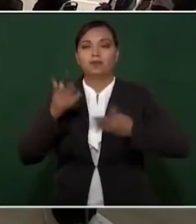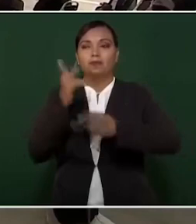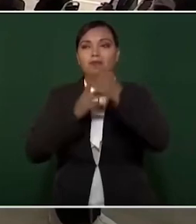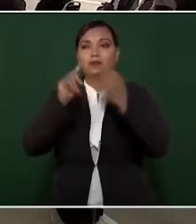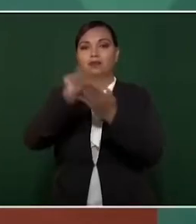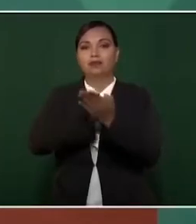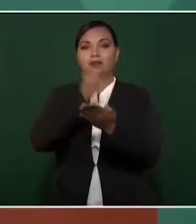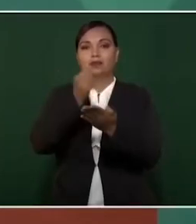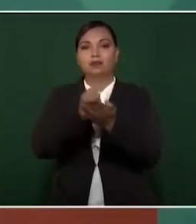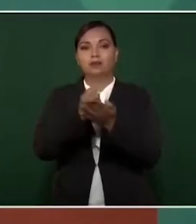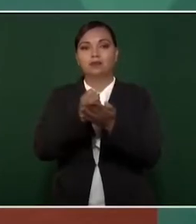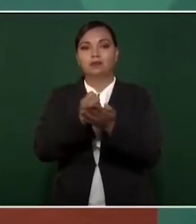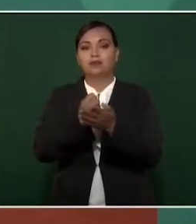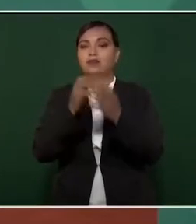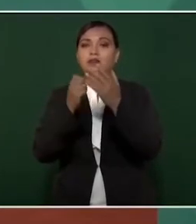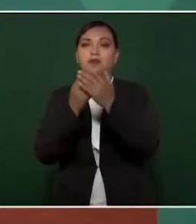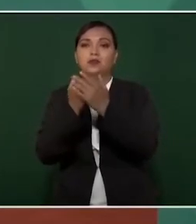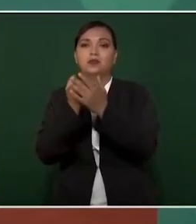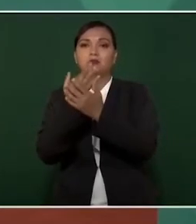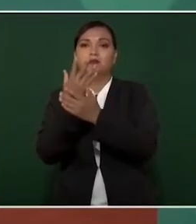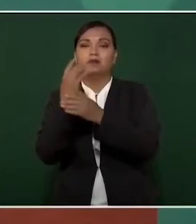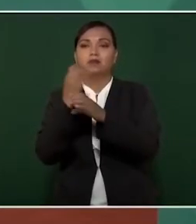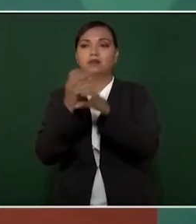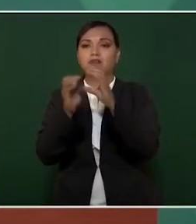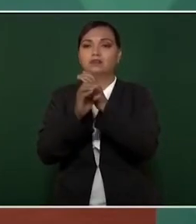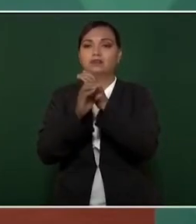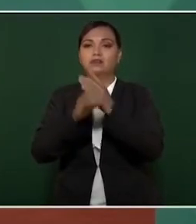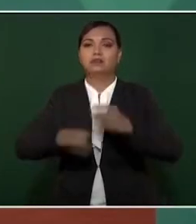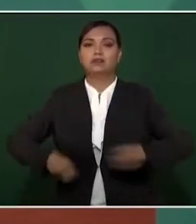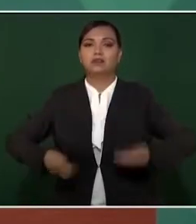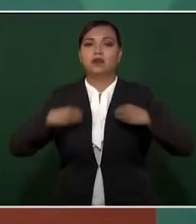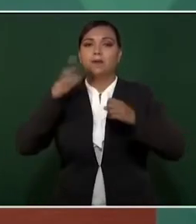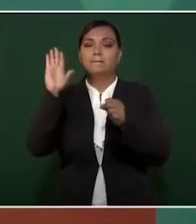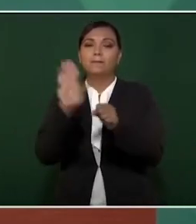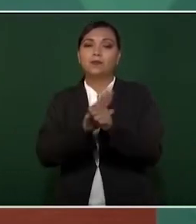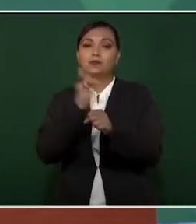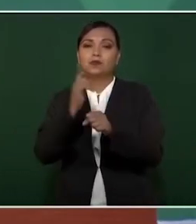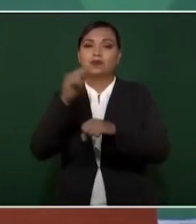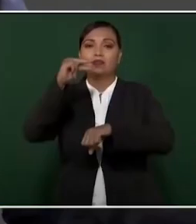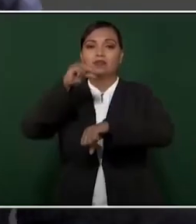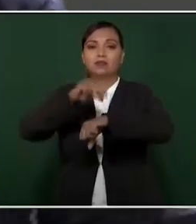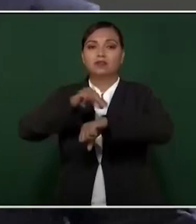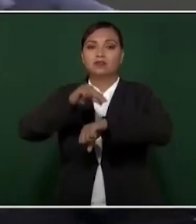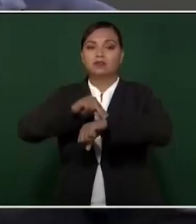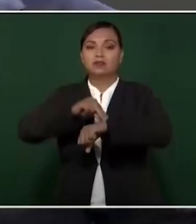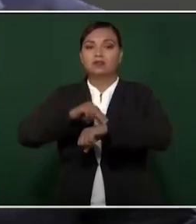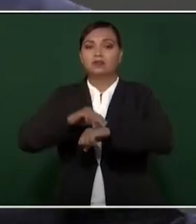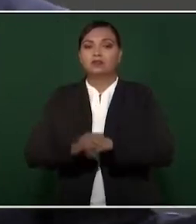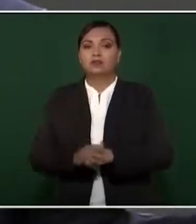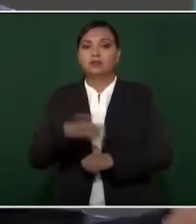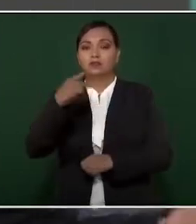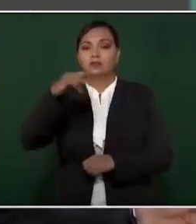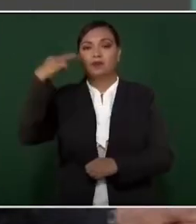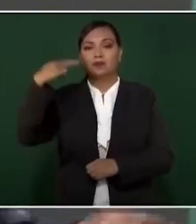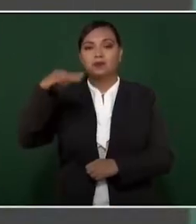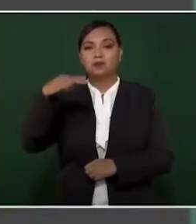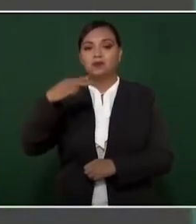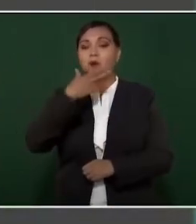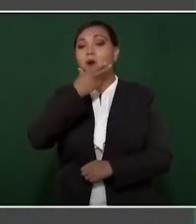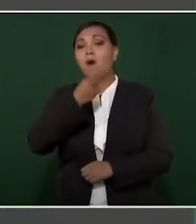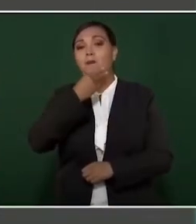en Tamaulipas y de una nueva circunstancia, porque el doctor es un hombre